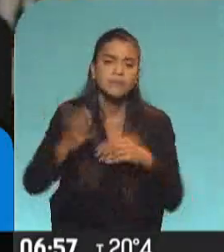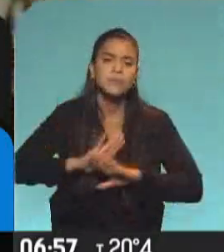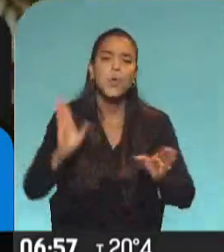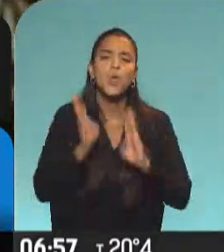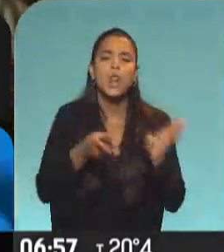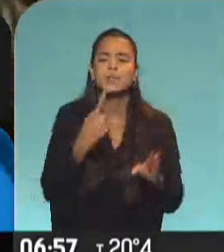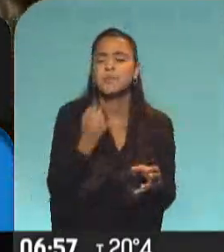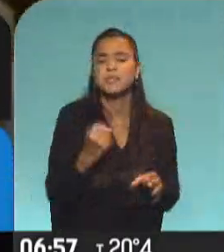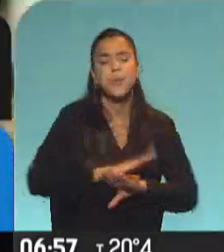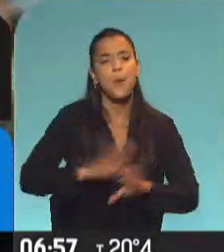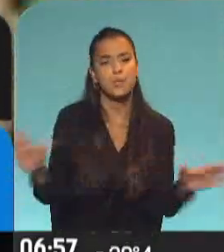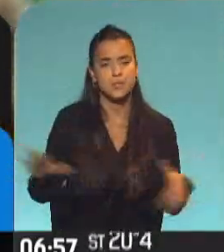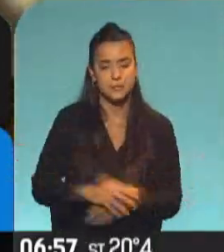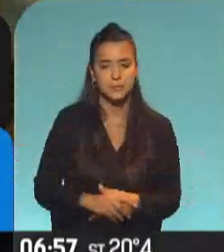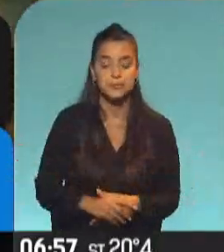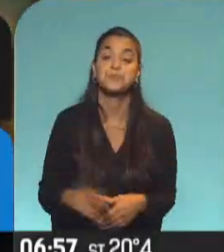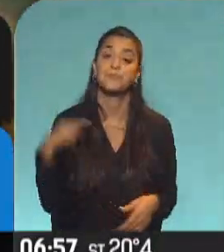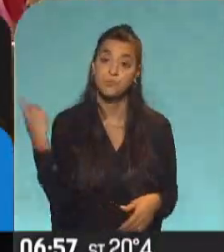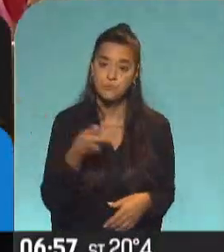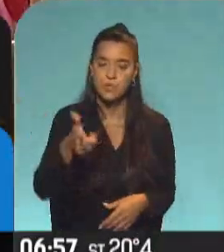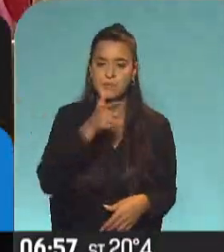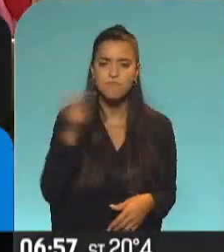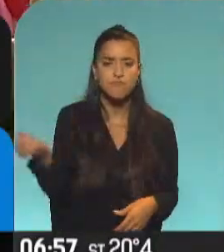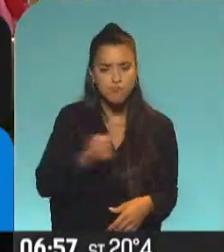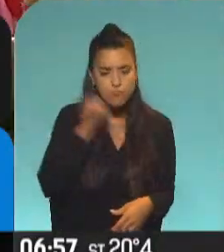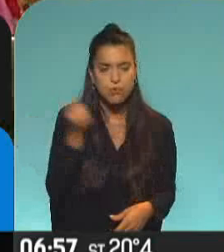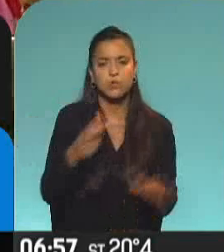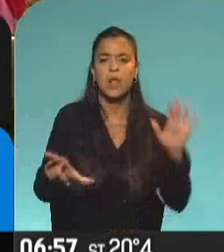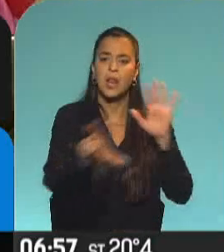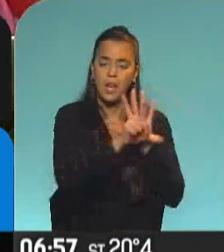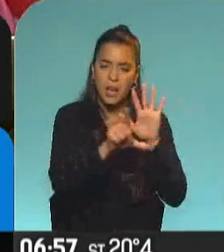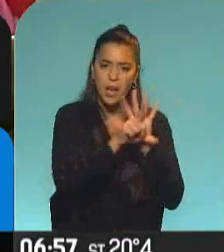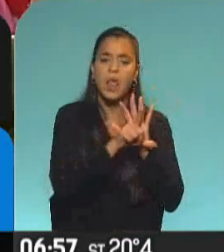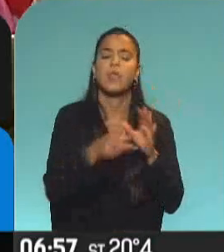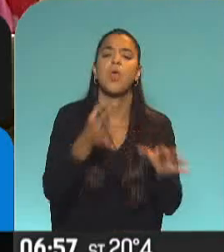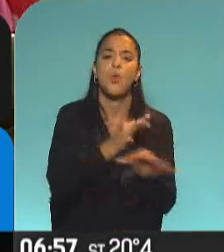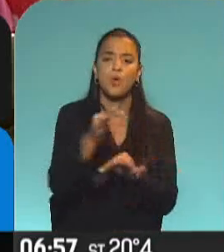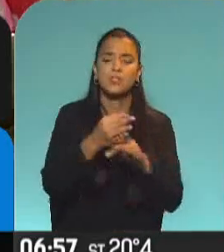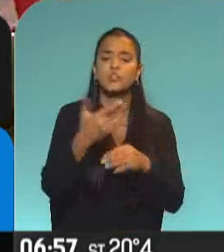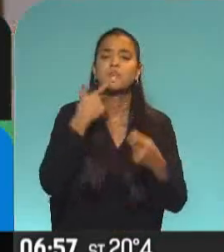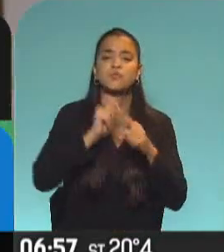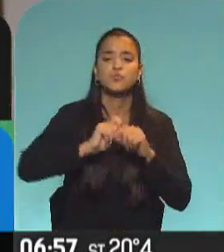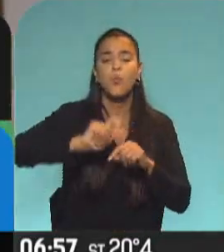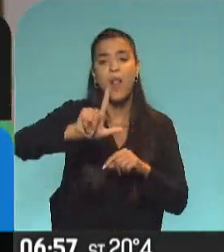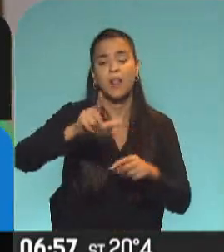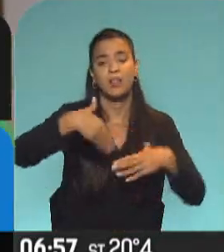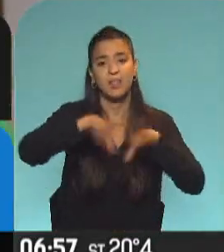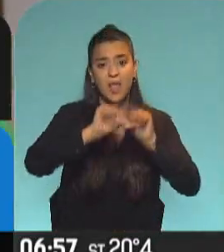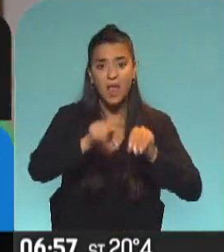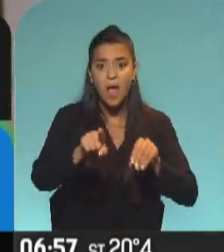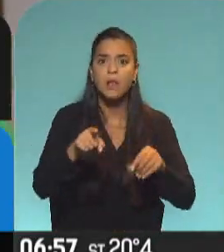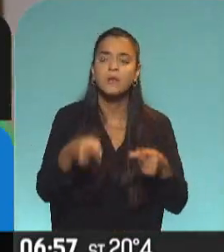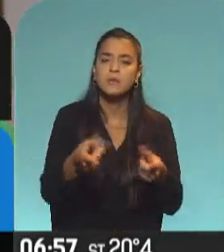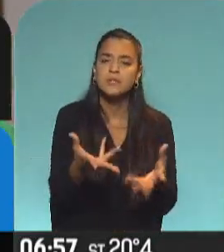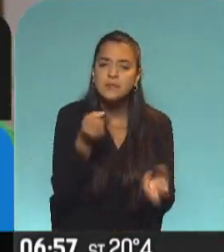machista en forma definitiva. Nos parece que es importante avanzar con la Ley de Educación Sexual Integral, que es una herramienta muy valiosa para